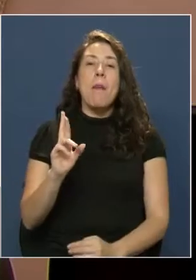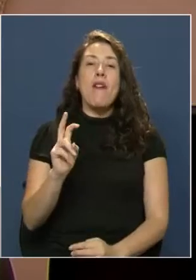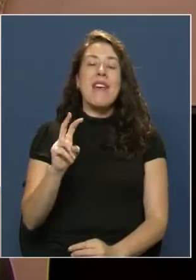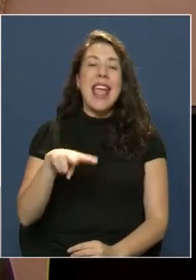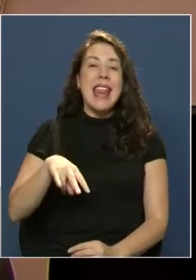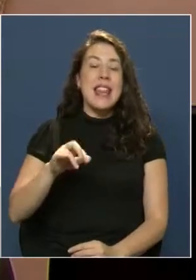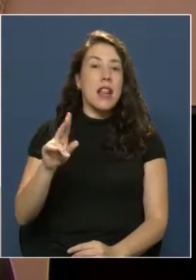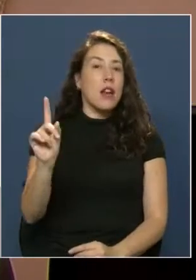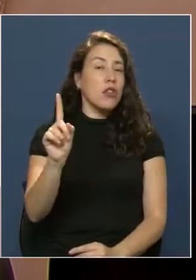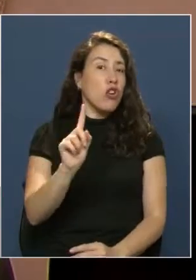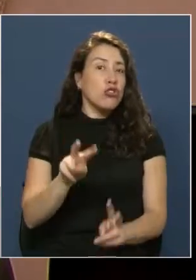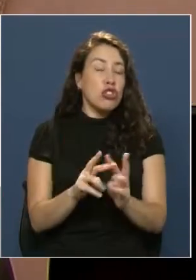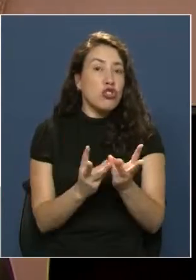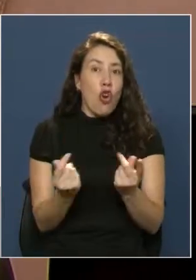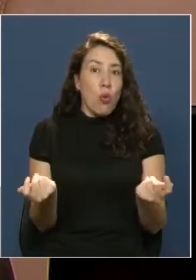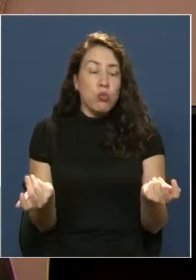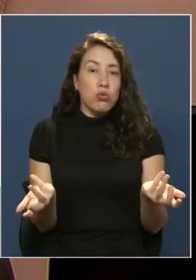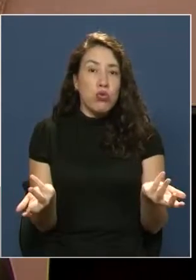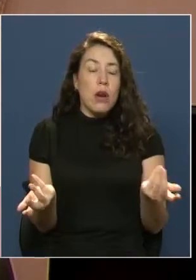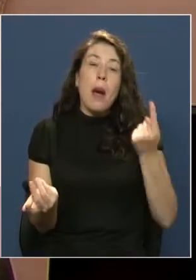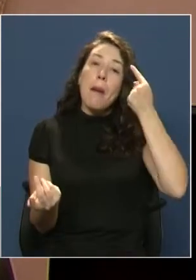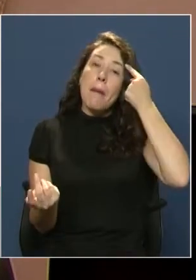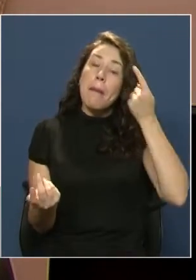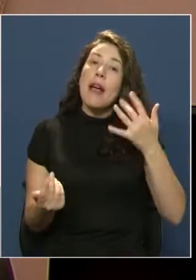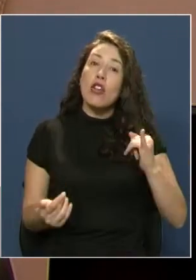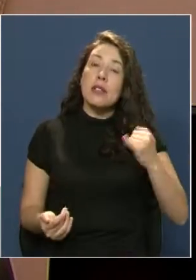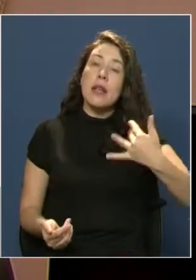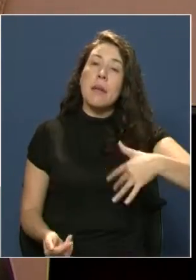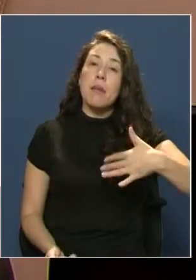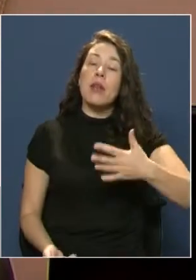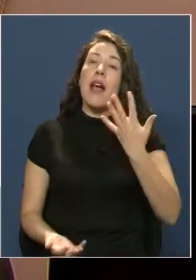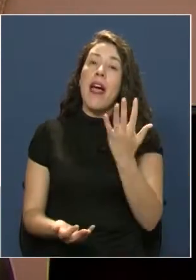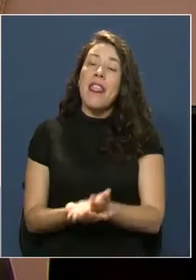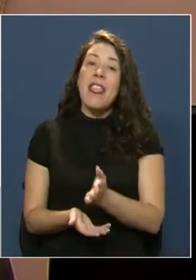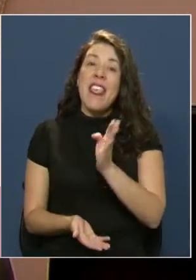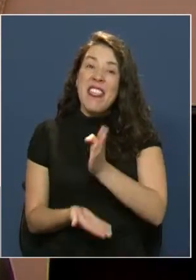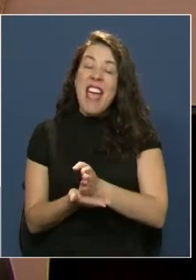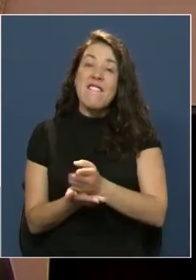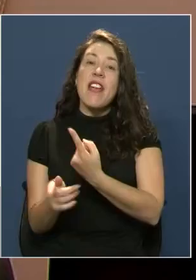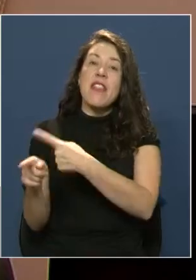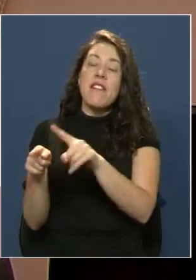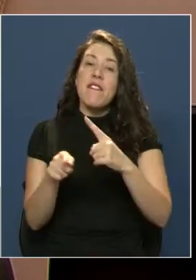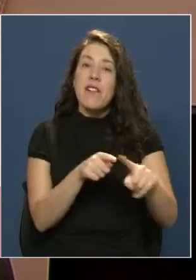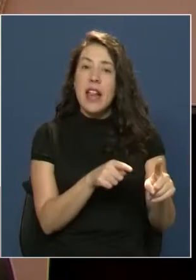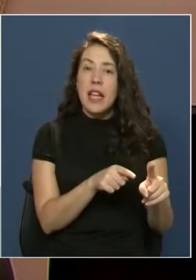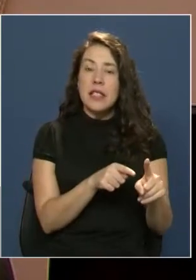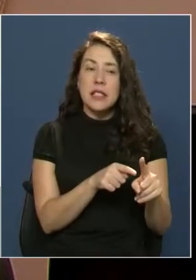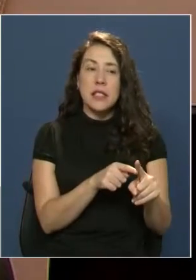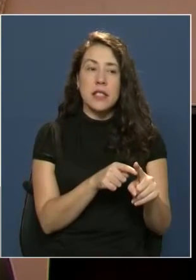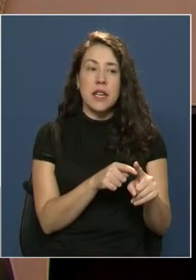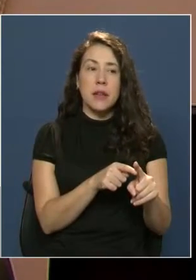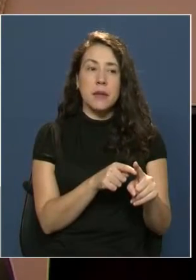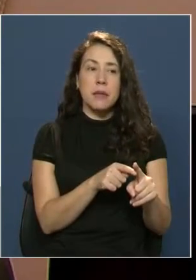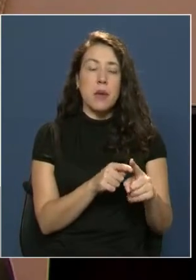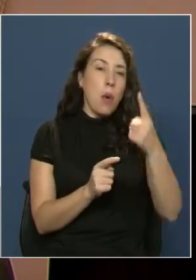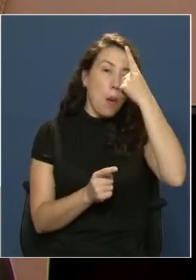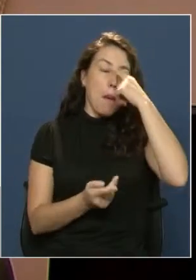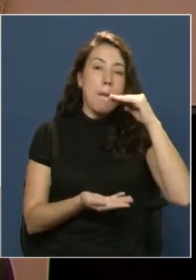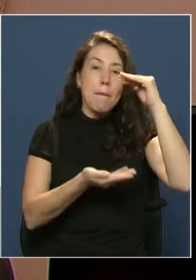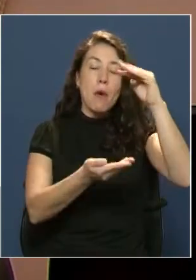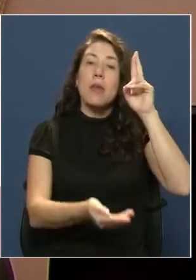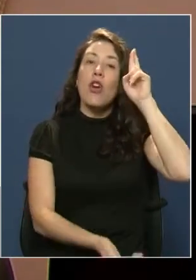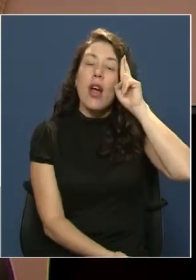con un monumento. Pero sería importante que diferenciemos y podamos tener un monumento